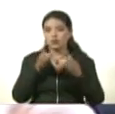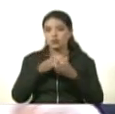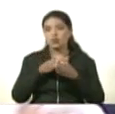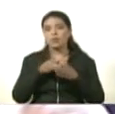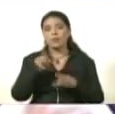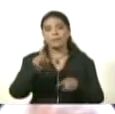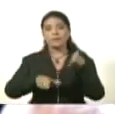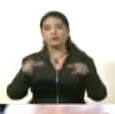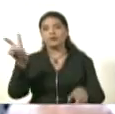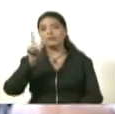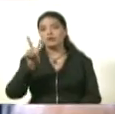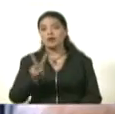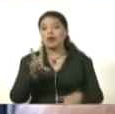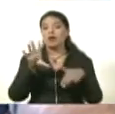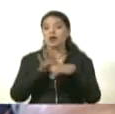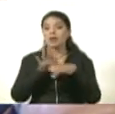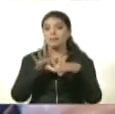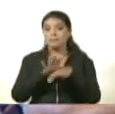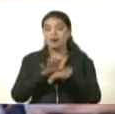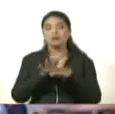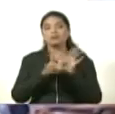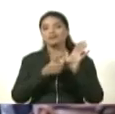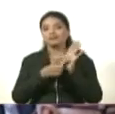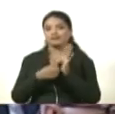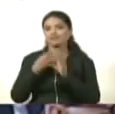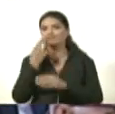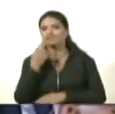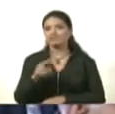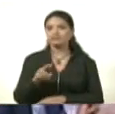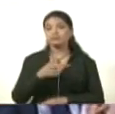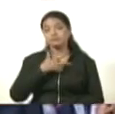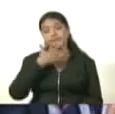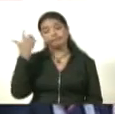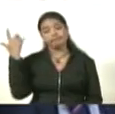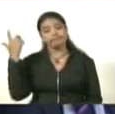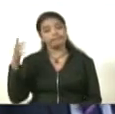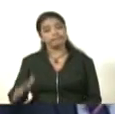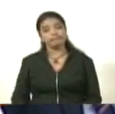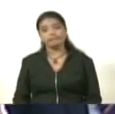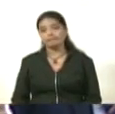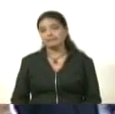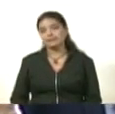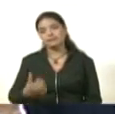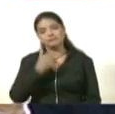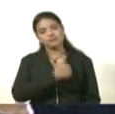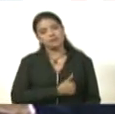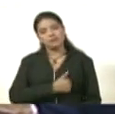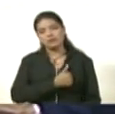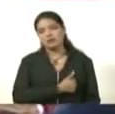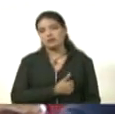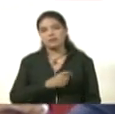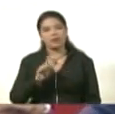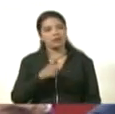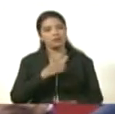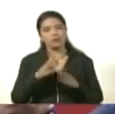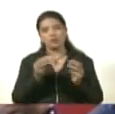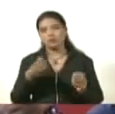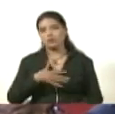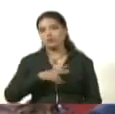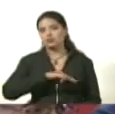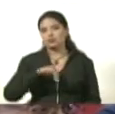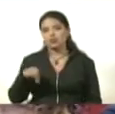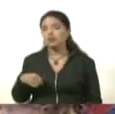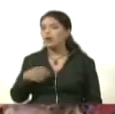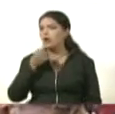martes se hizo una realidad para ello. Penoso, por supuesto, para todos nosotros. Le comentaba